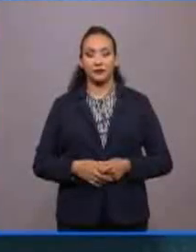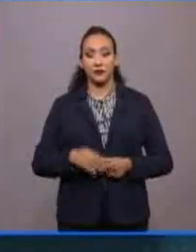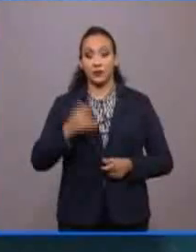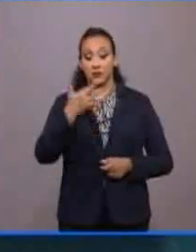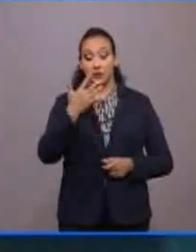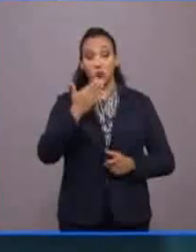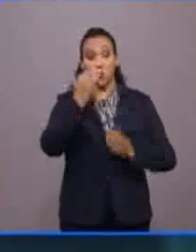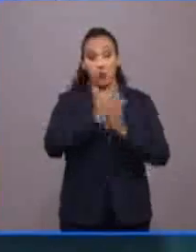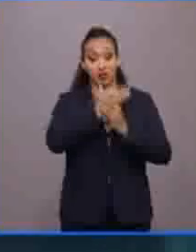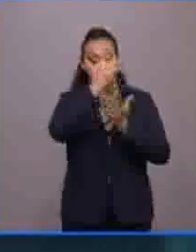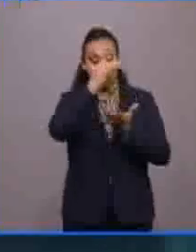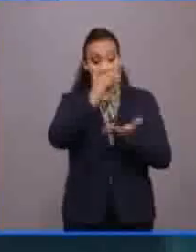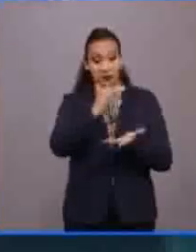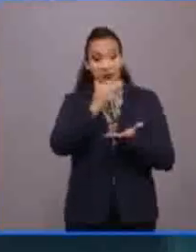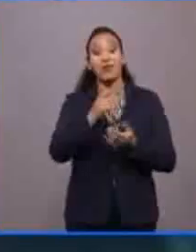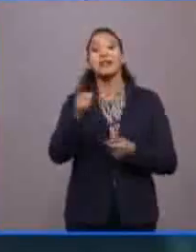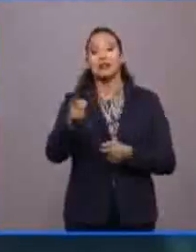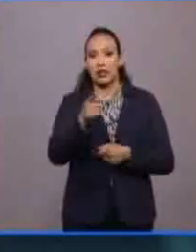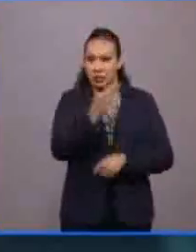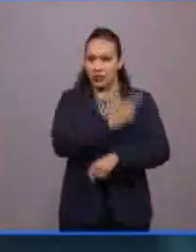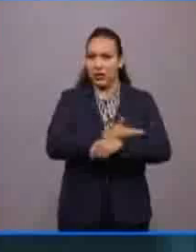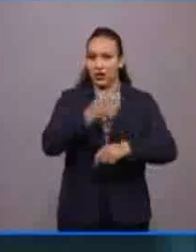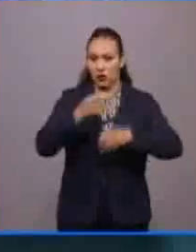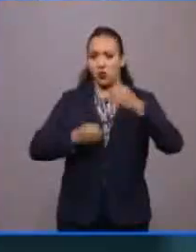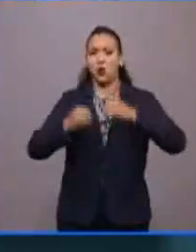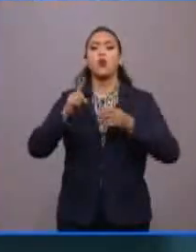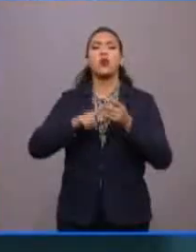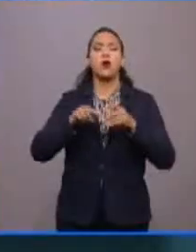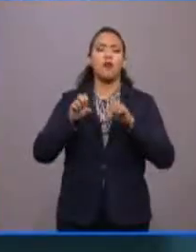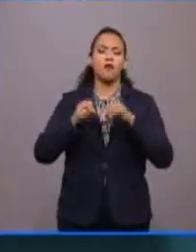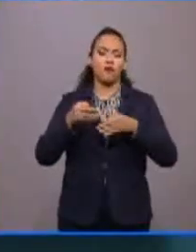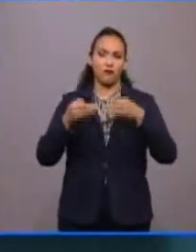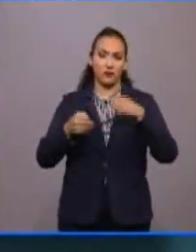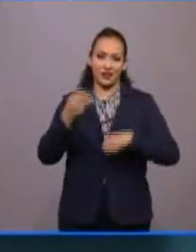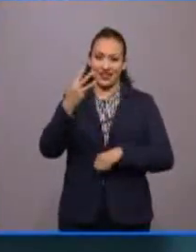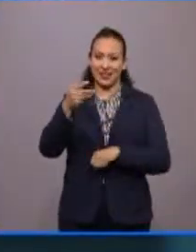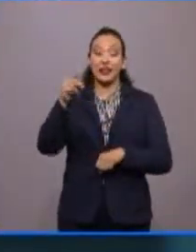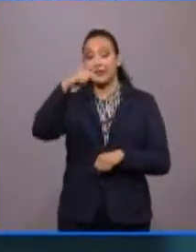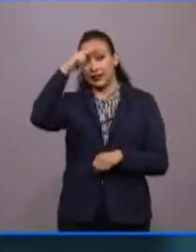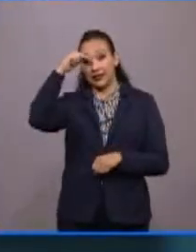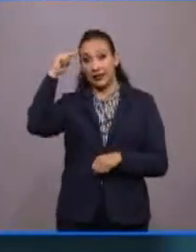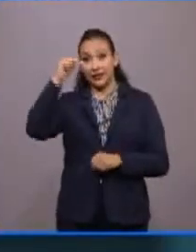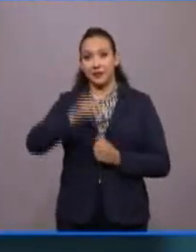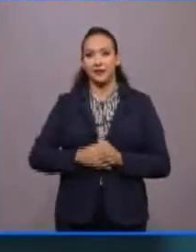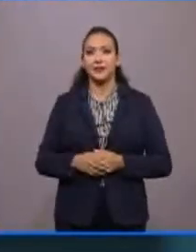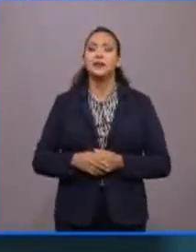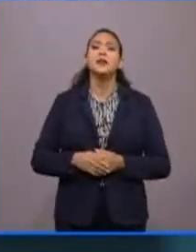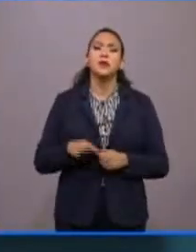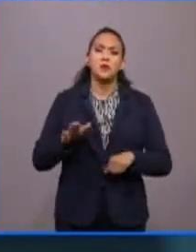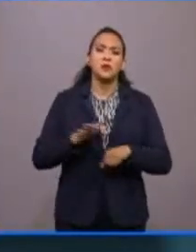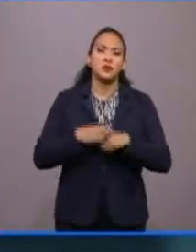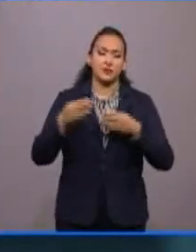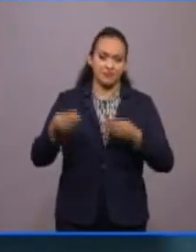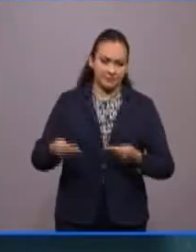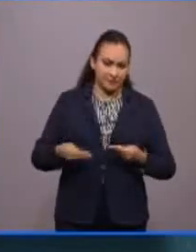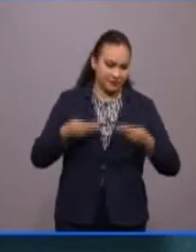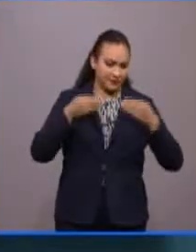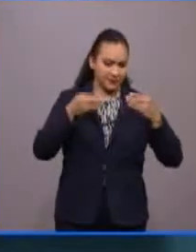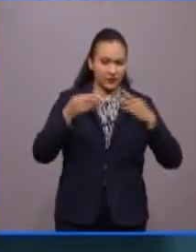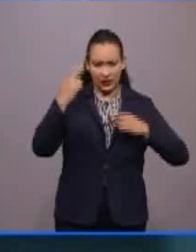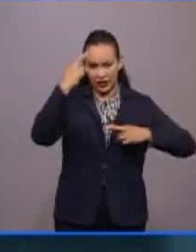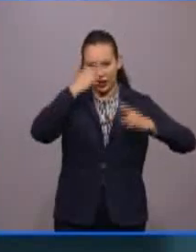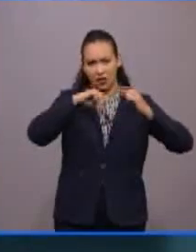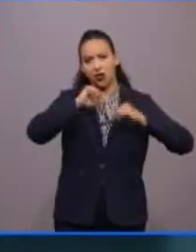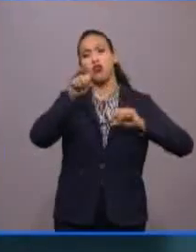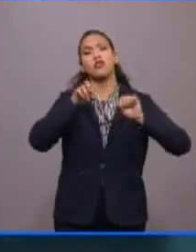50 expedientes que se encuentran en proceso judicial en el Juzgado Tercero Familiar de Nayarit fueron derivados a un mecanismo alterno